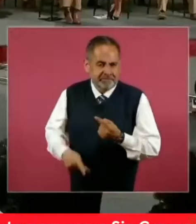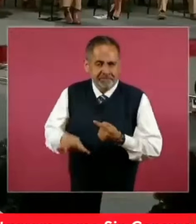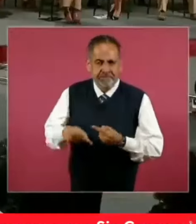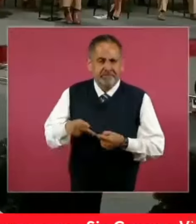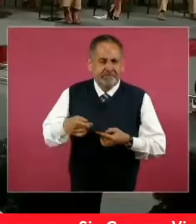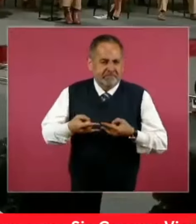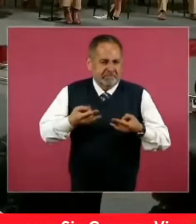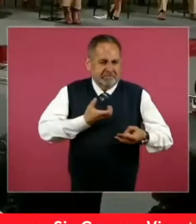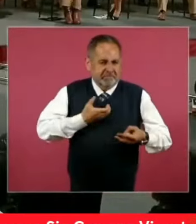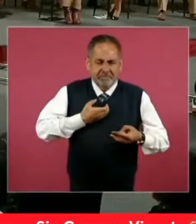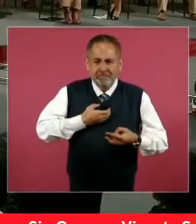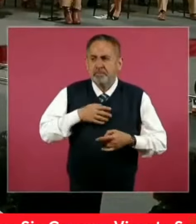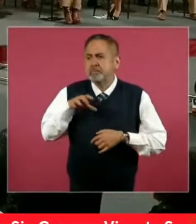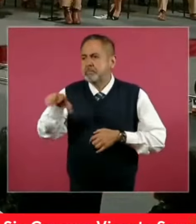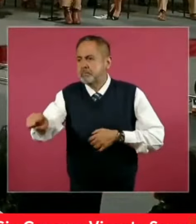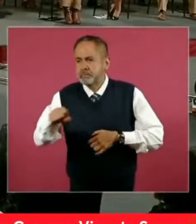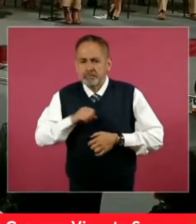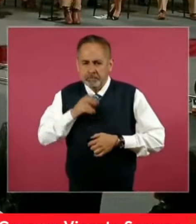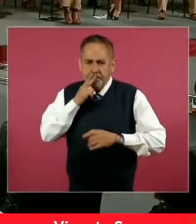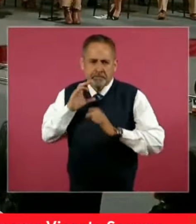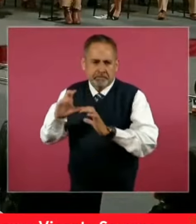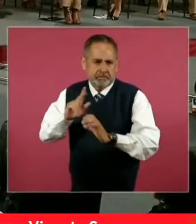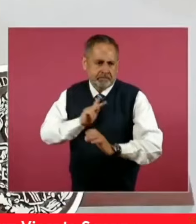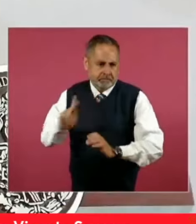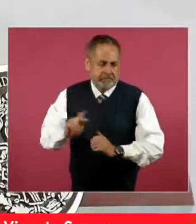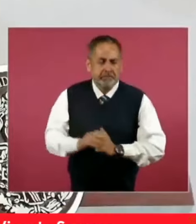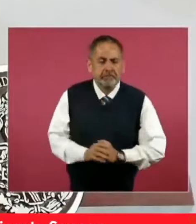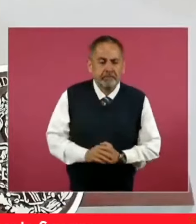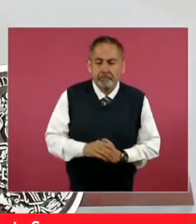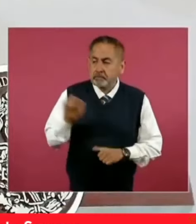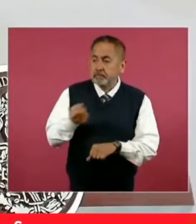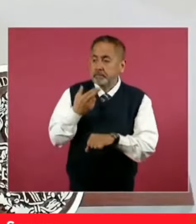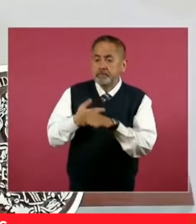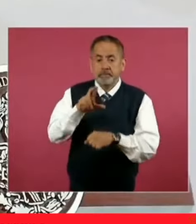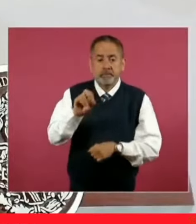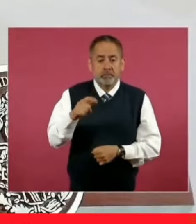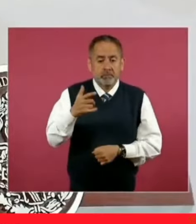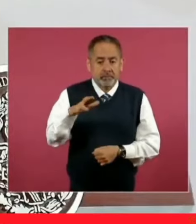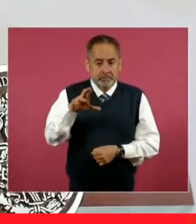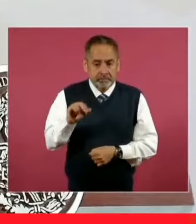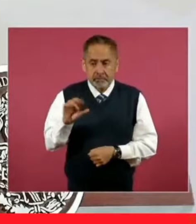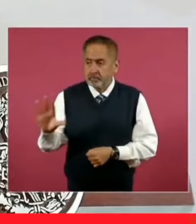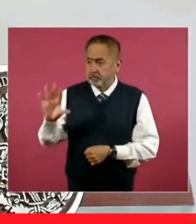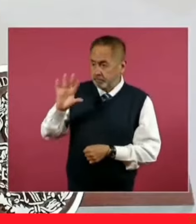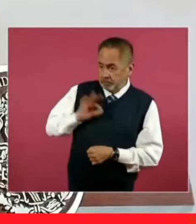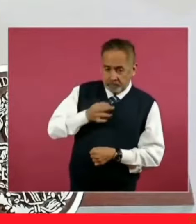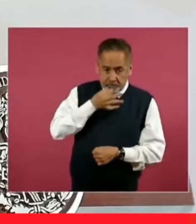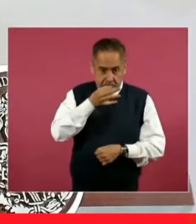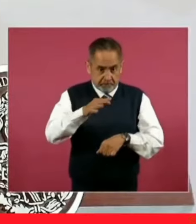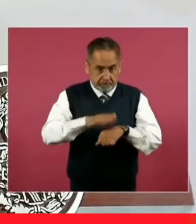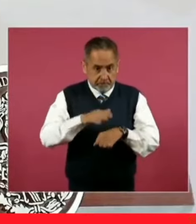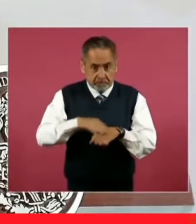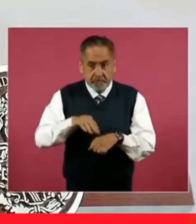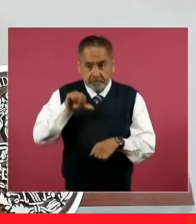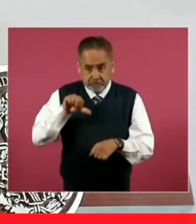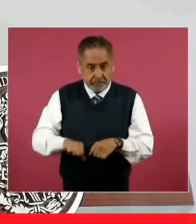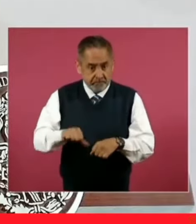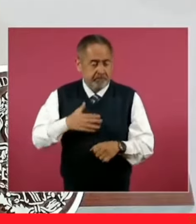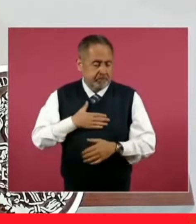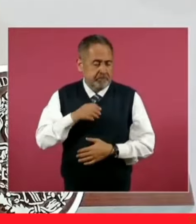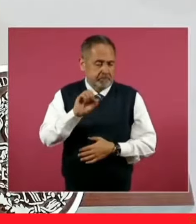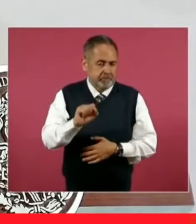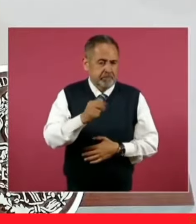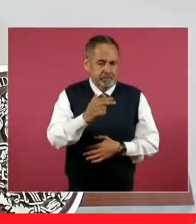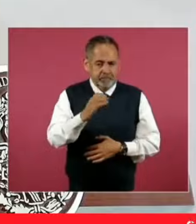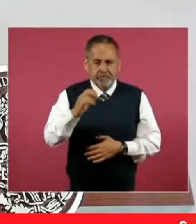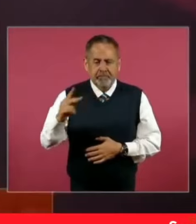Por cierto, el secretario Rogelio Ramírez de la O me pidió decirles que para esta dependencia es